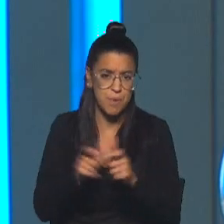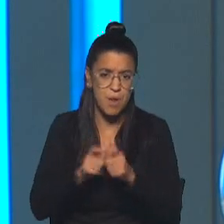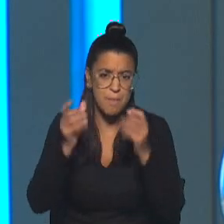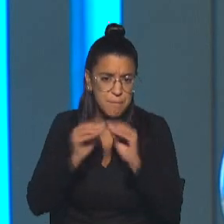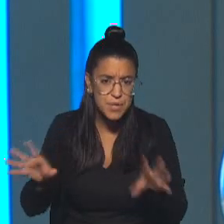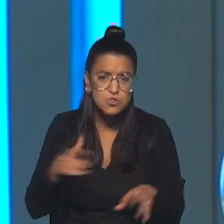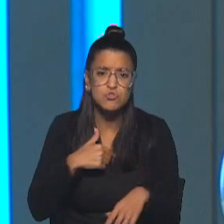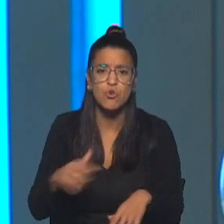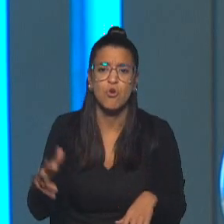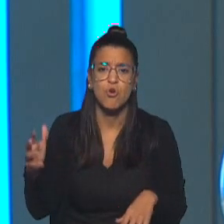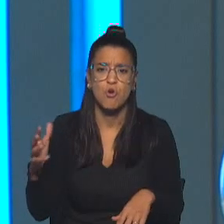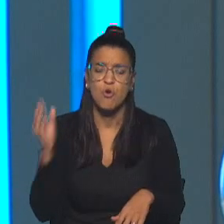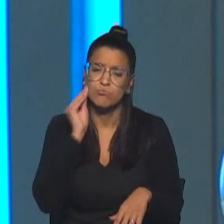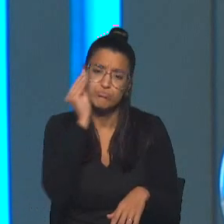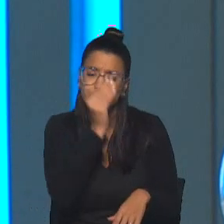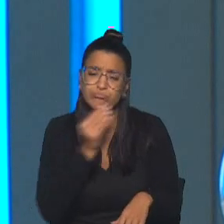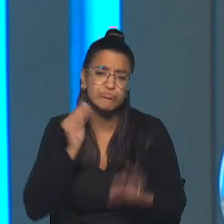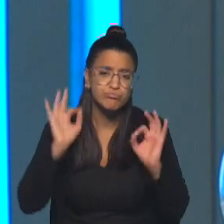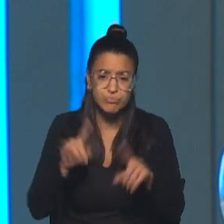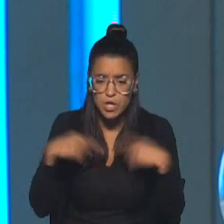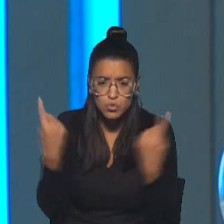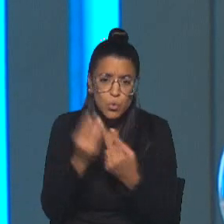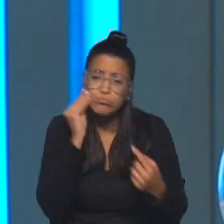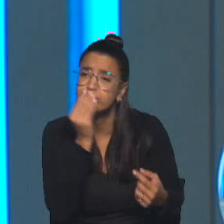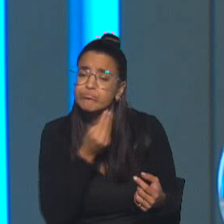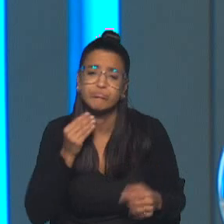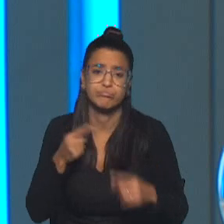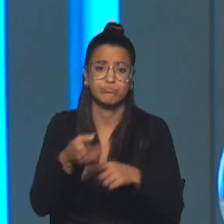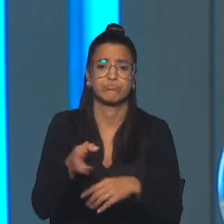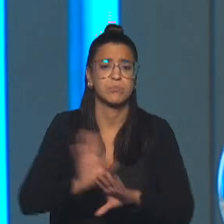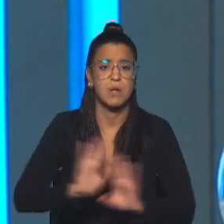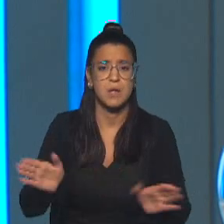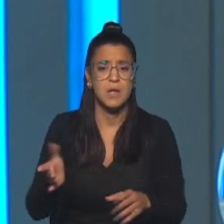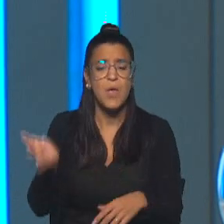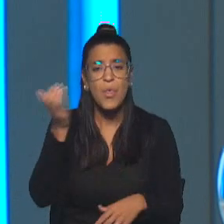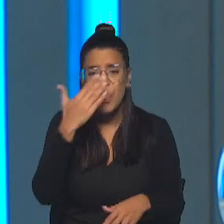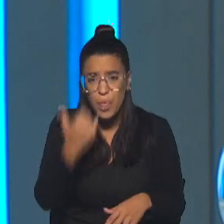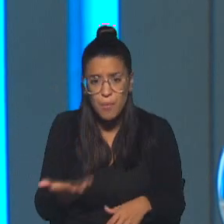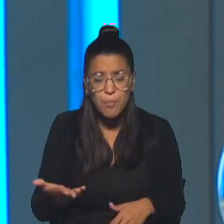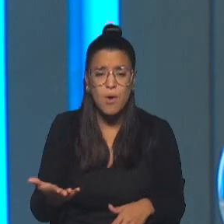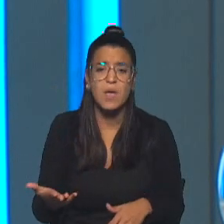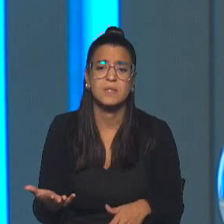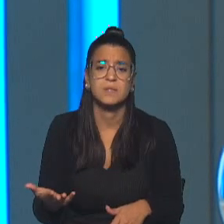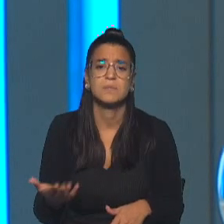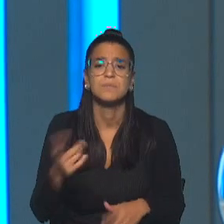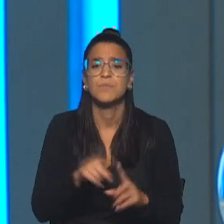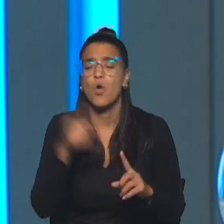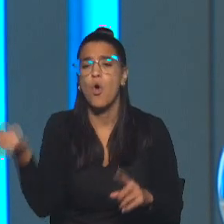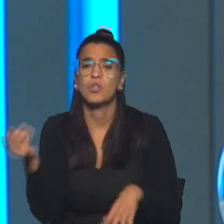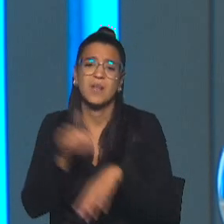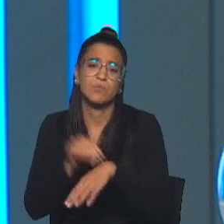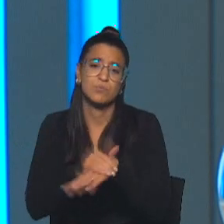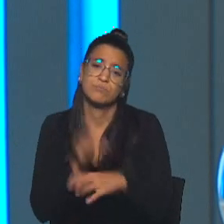arrancado, se maquilló en el propio estudio y fue al aire. Y después de eso tenían otro compromiso